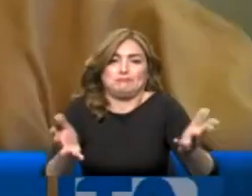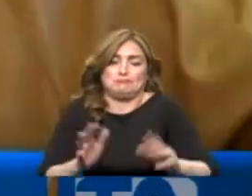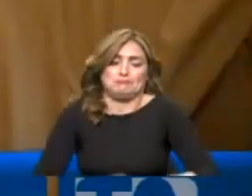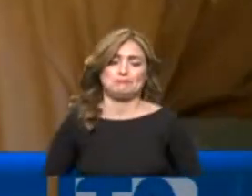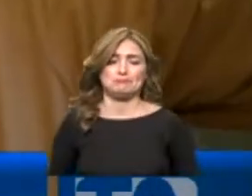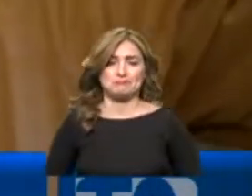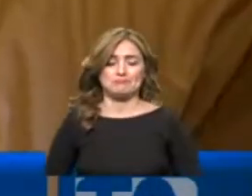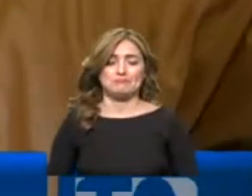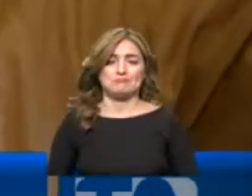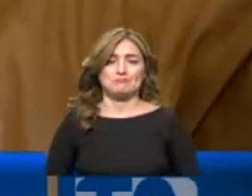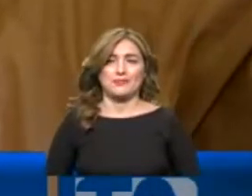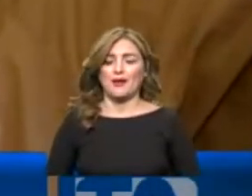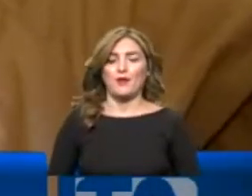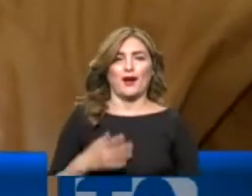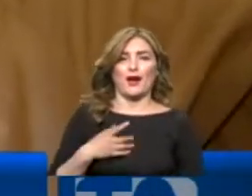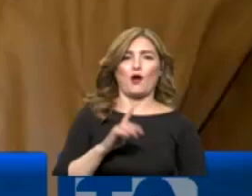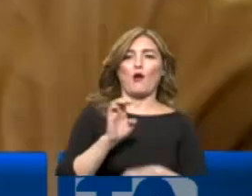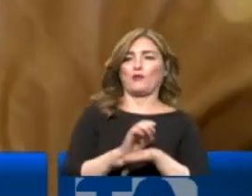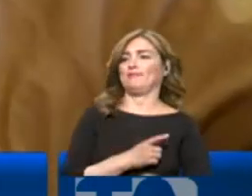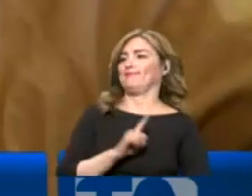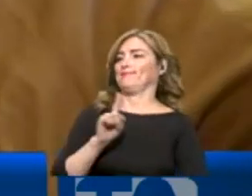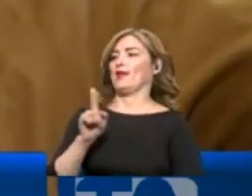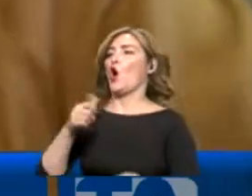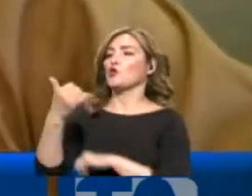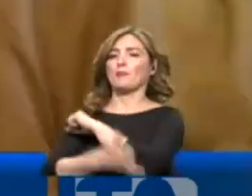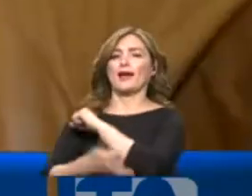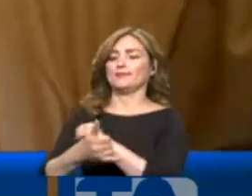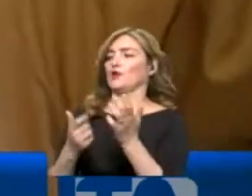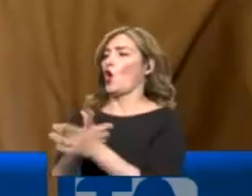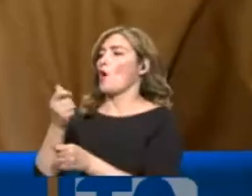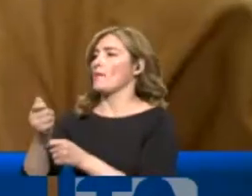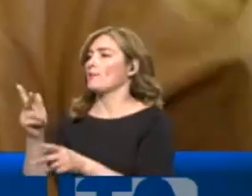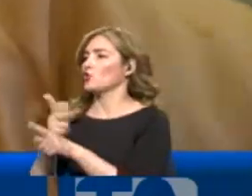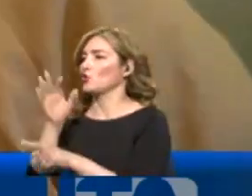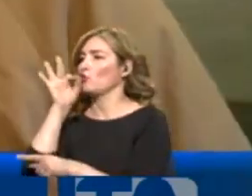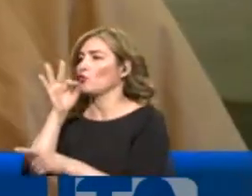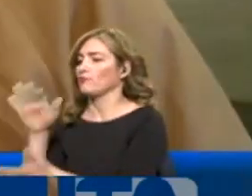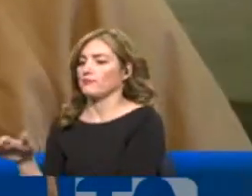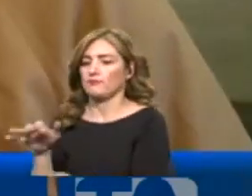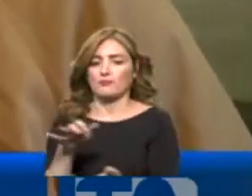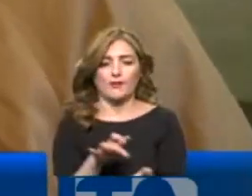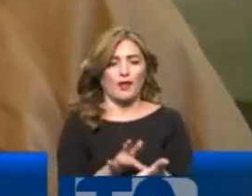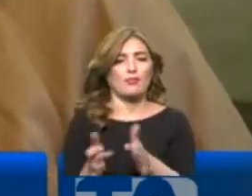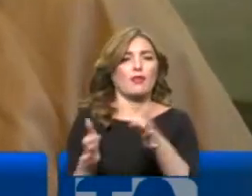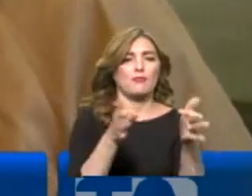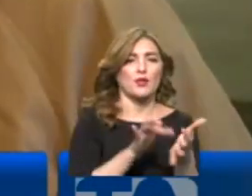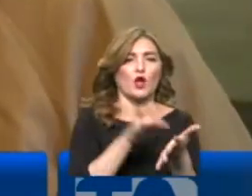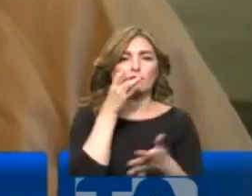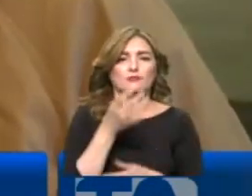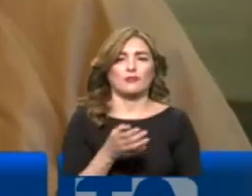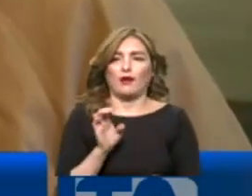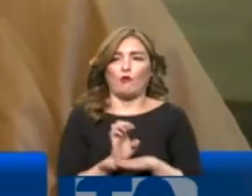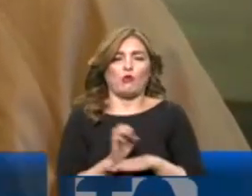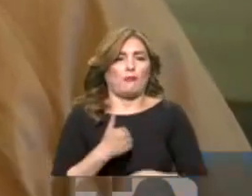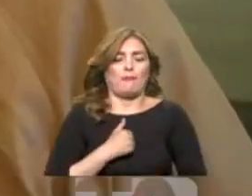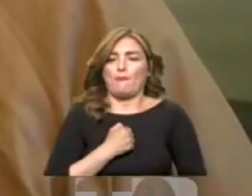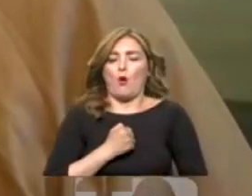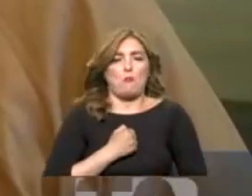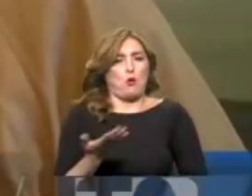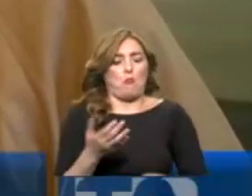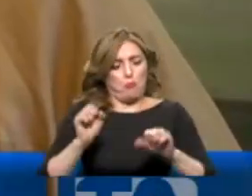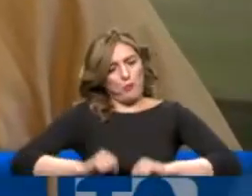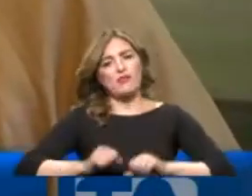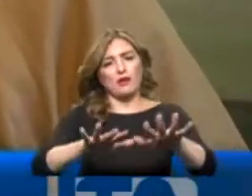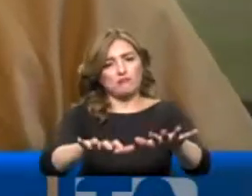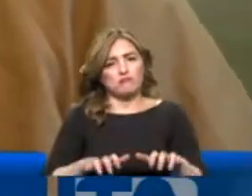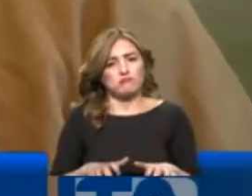decir, podemos importar productos que hagan otros países, mandar recursos a otros países para cosas que nosotros podríamos producirlas aquí con el